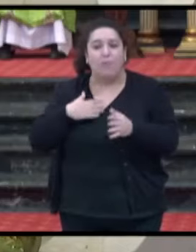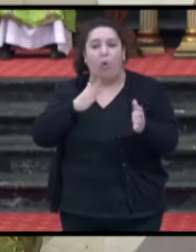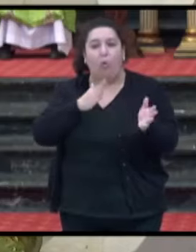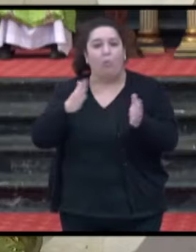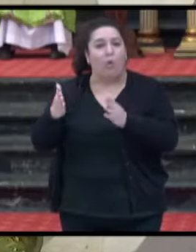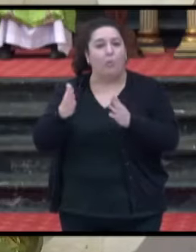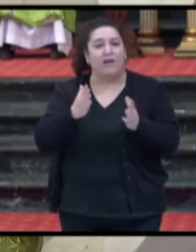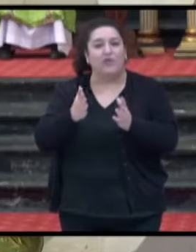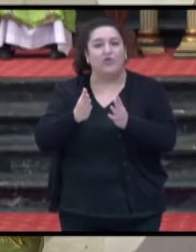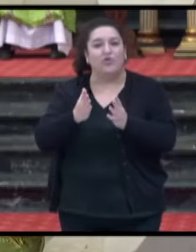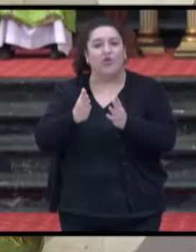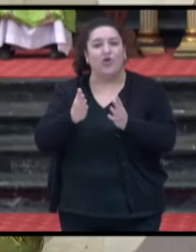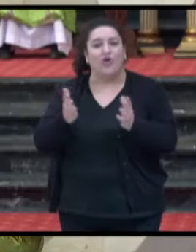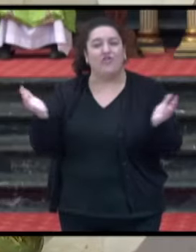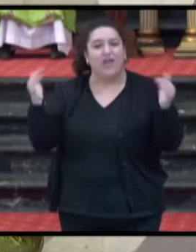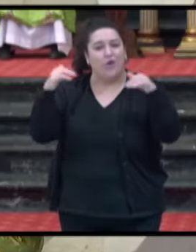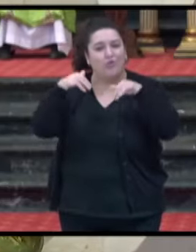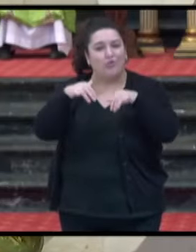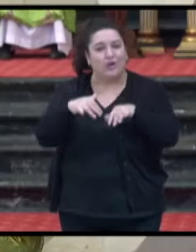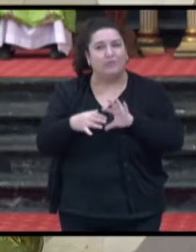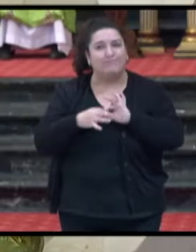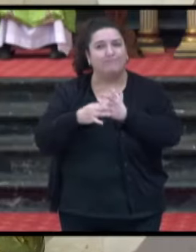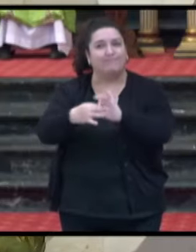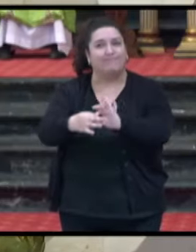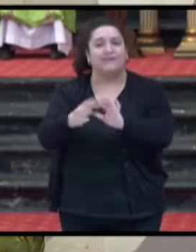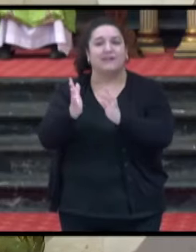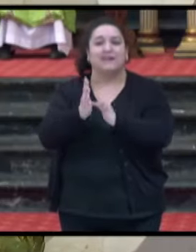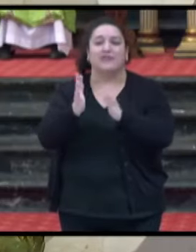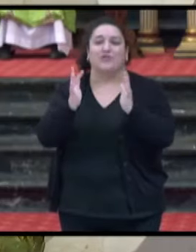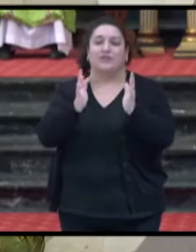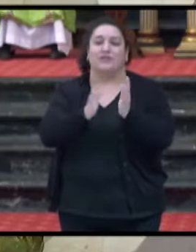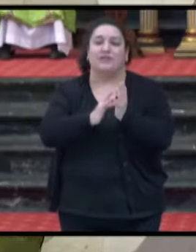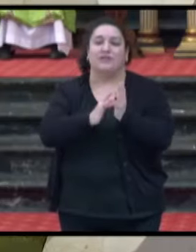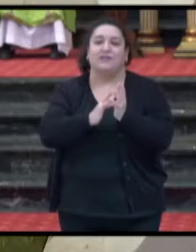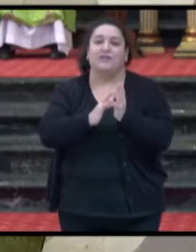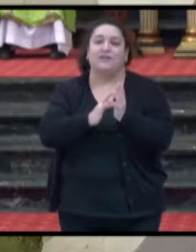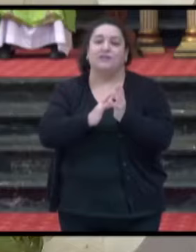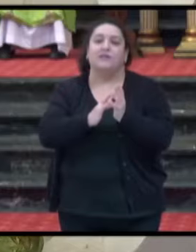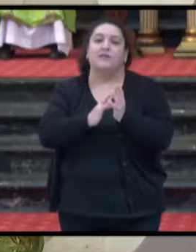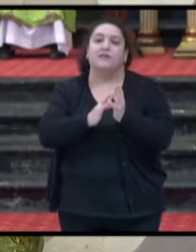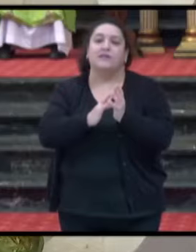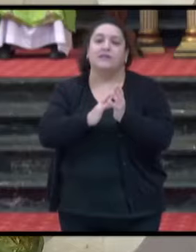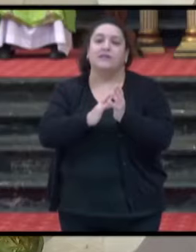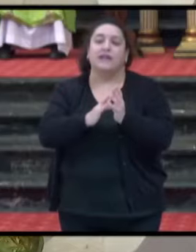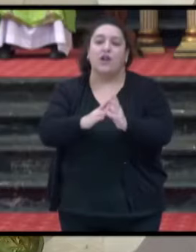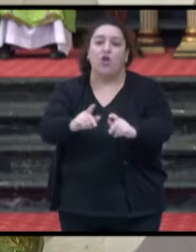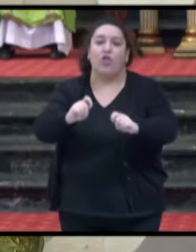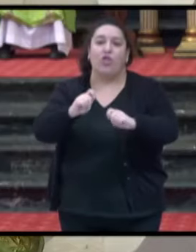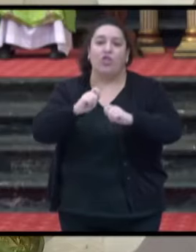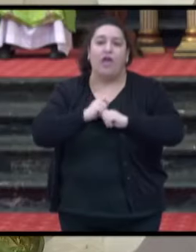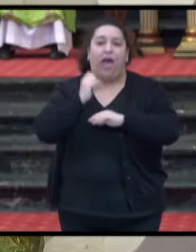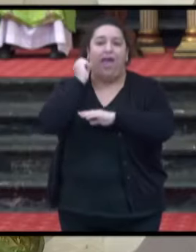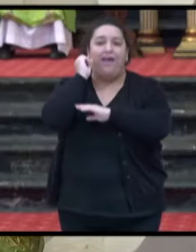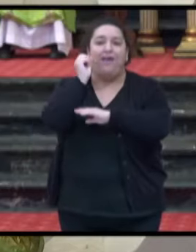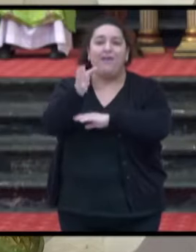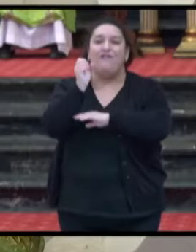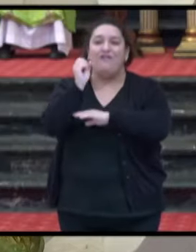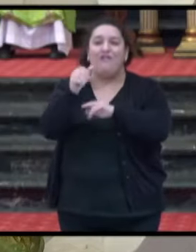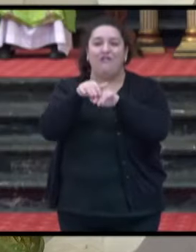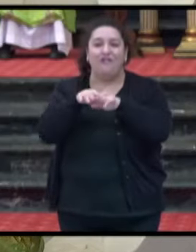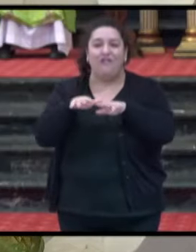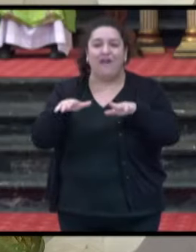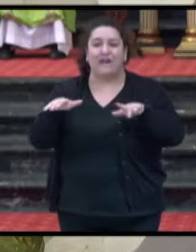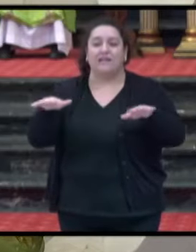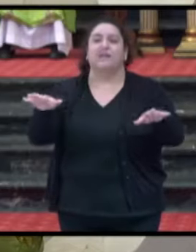encuentro fuerte con Jesucristo que nos envía a la evangelización que